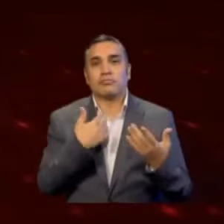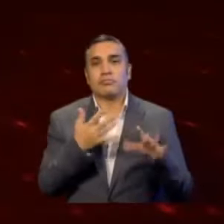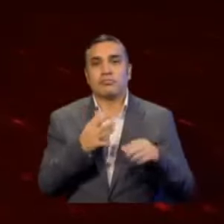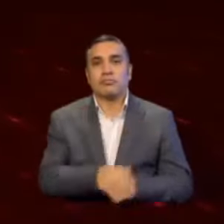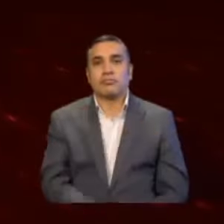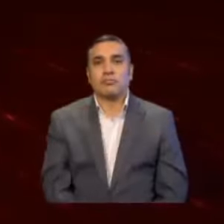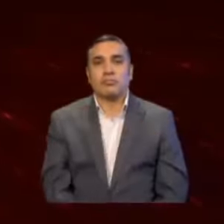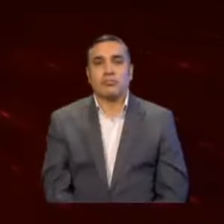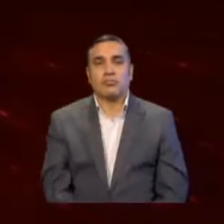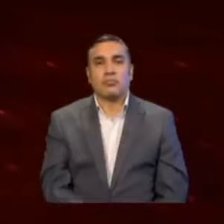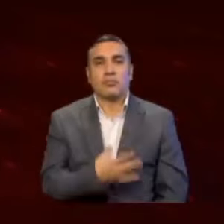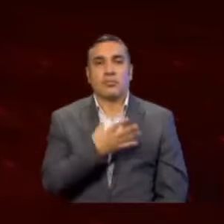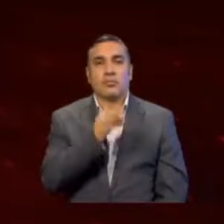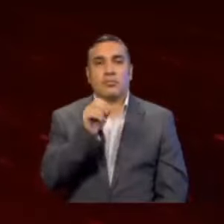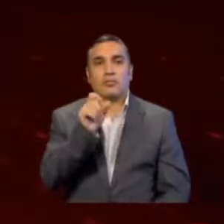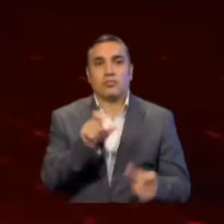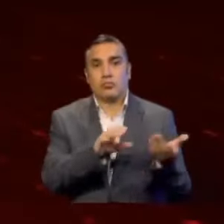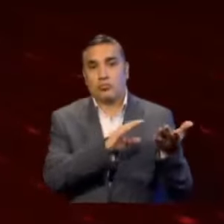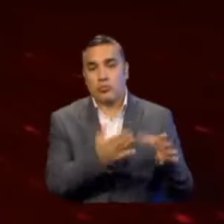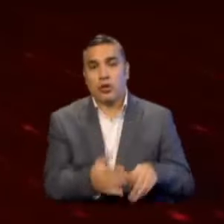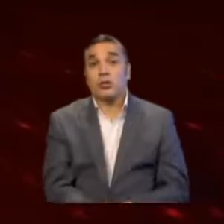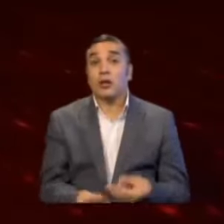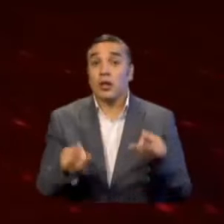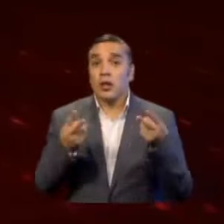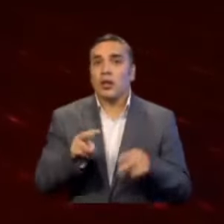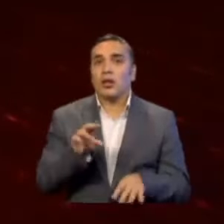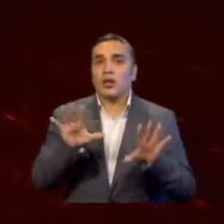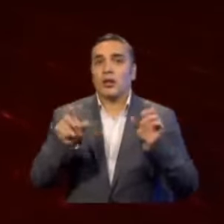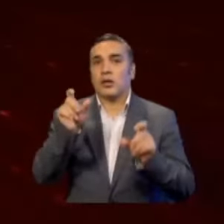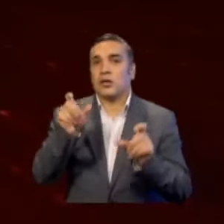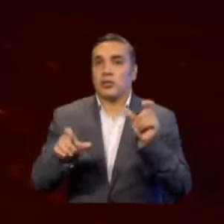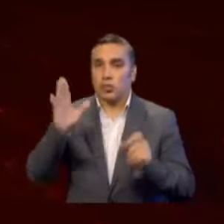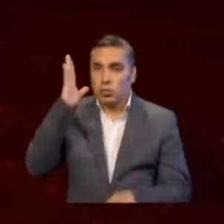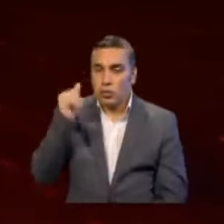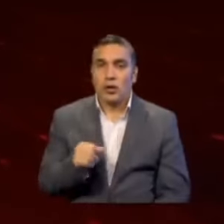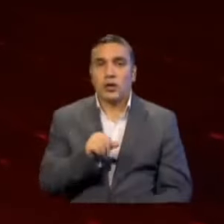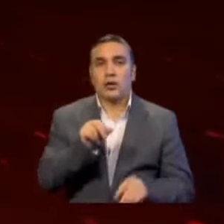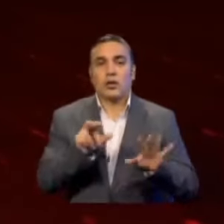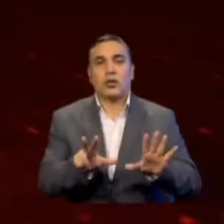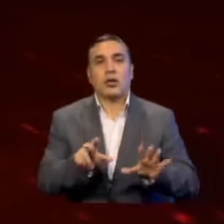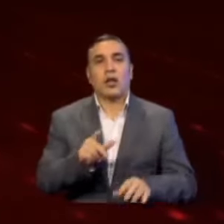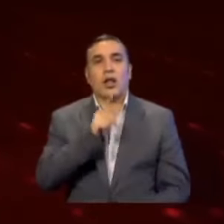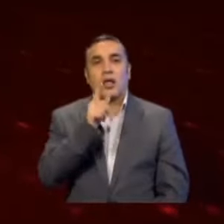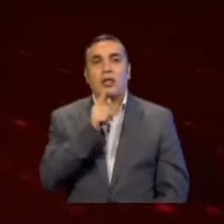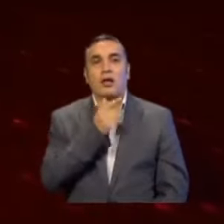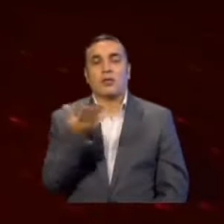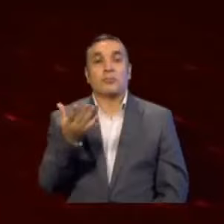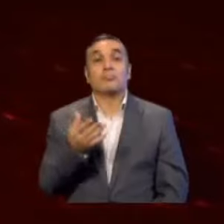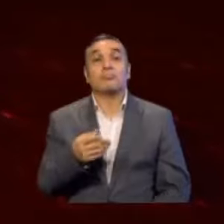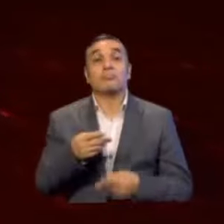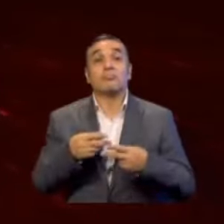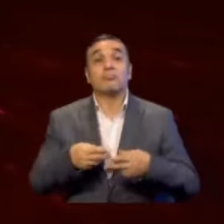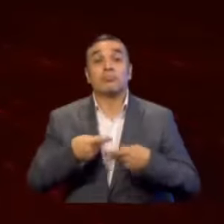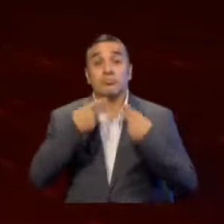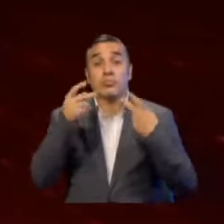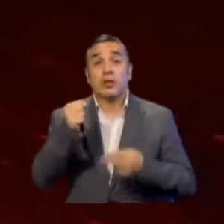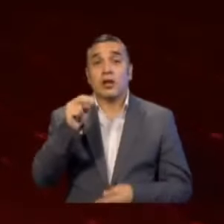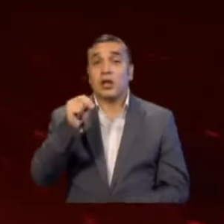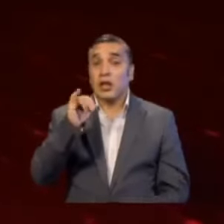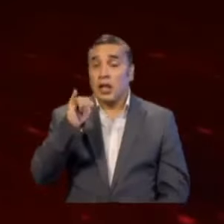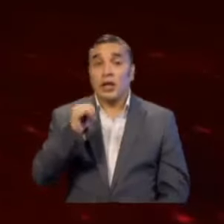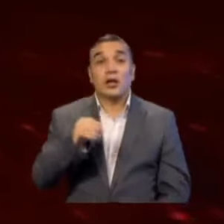registrado hasta el momento 19 asesinatos, también 10 en Cuenca y 8 en Latacunga, según fuentes de la SNAI.